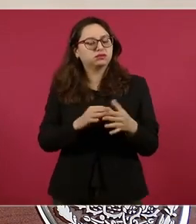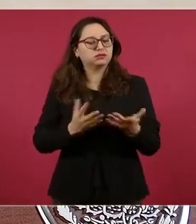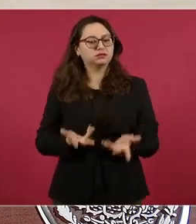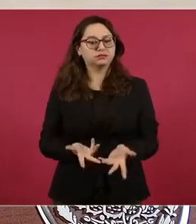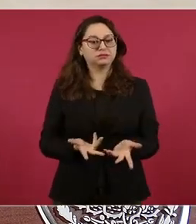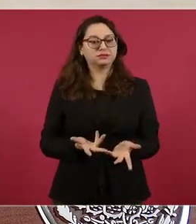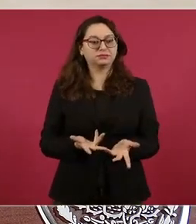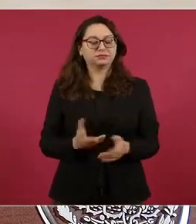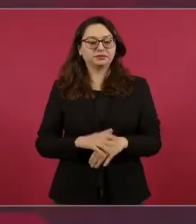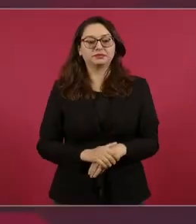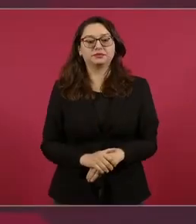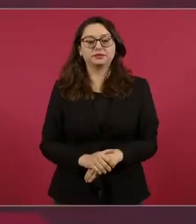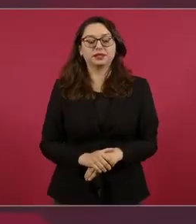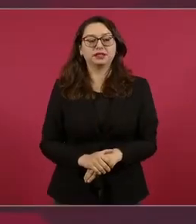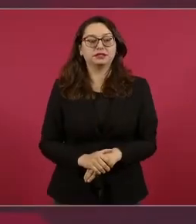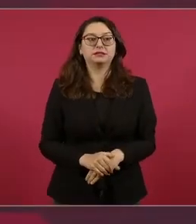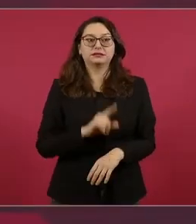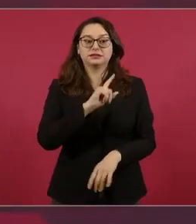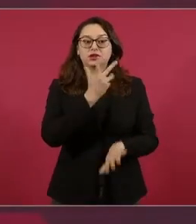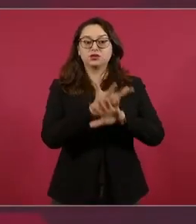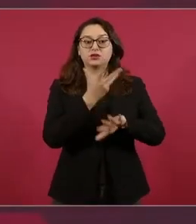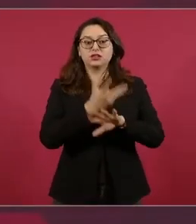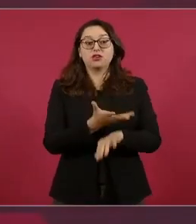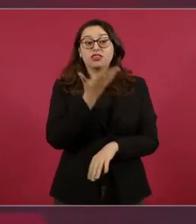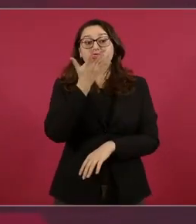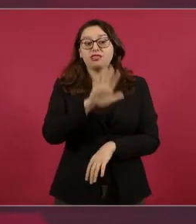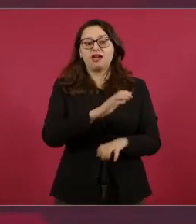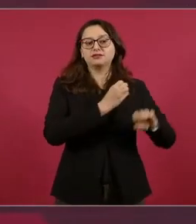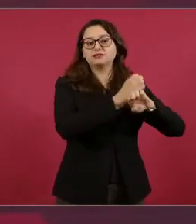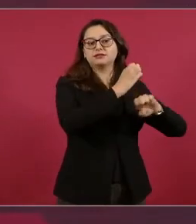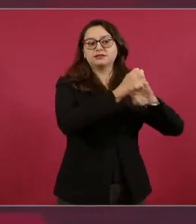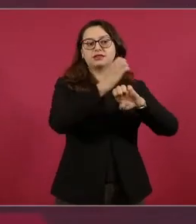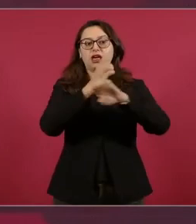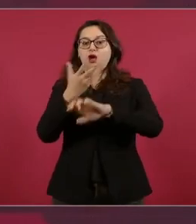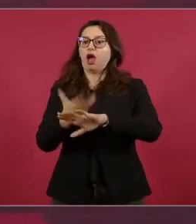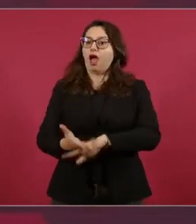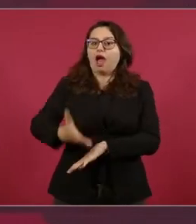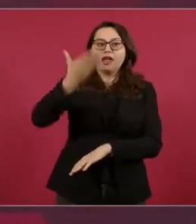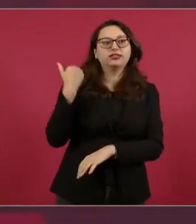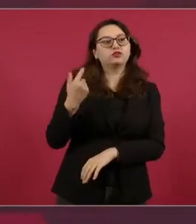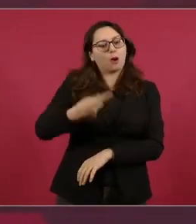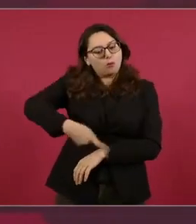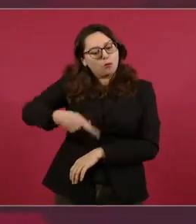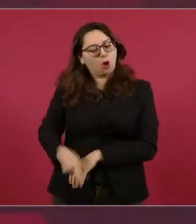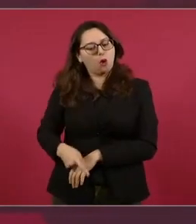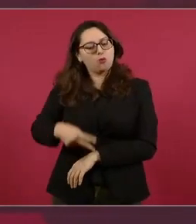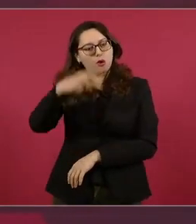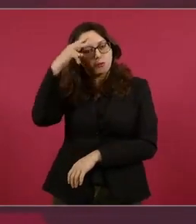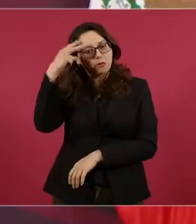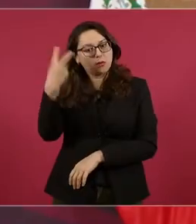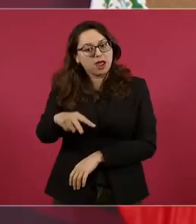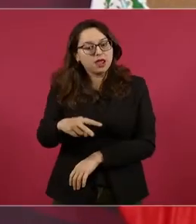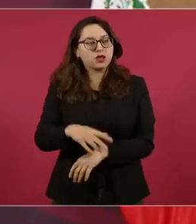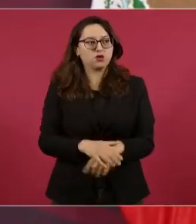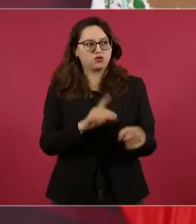10 estados de la Unión Americana y se le olvida de quey 40